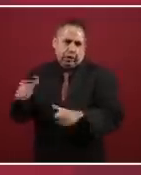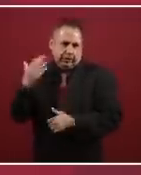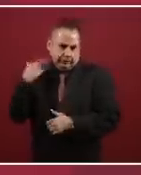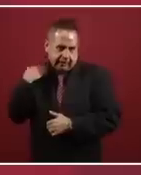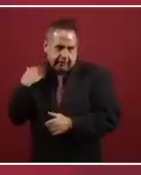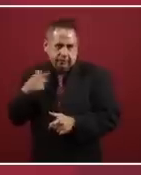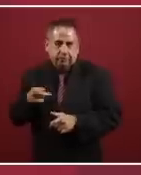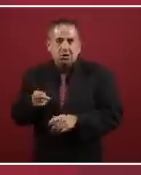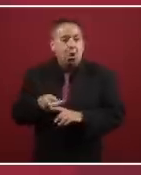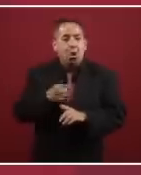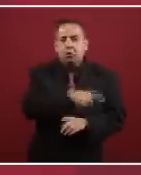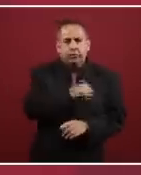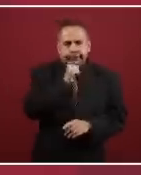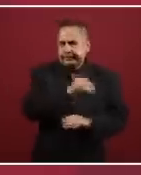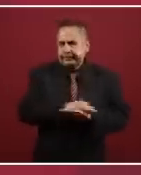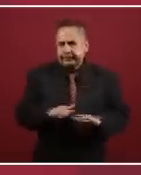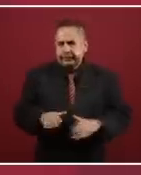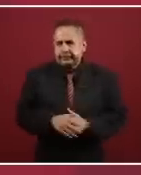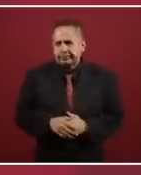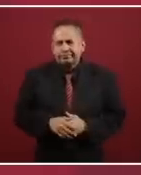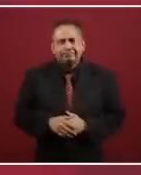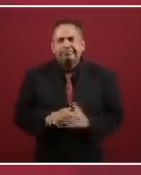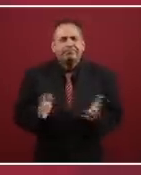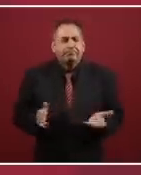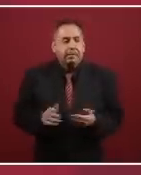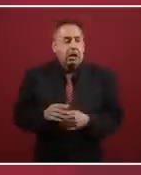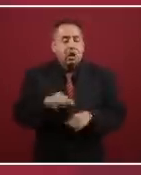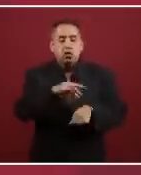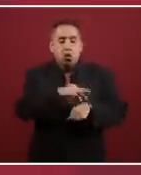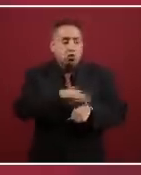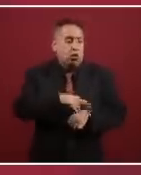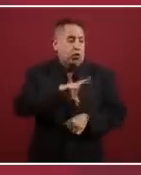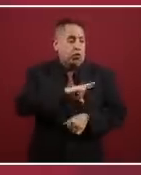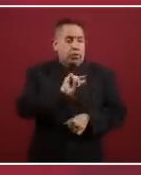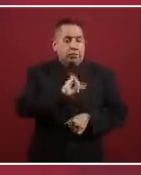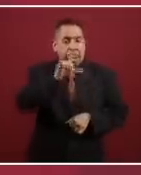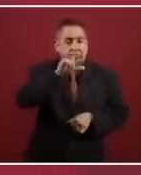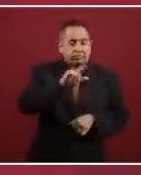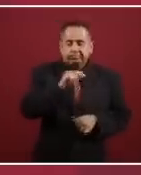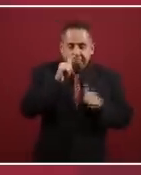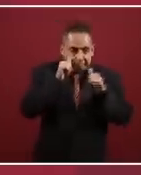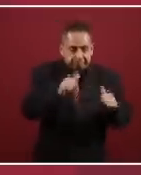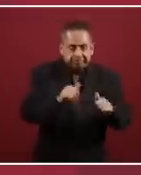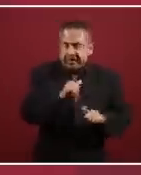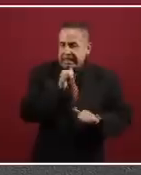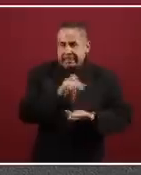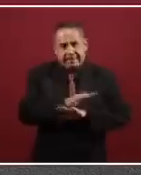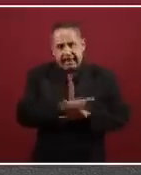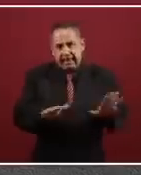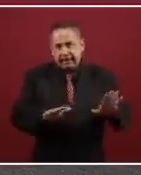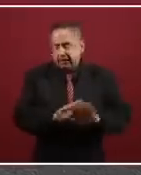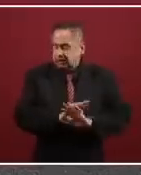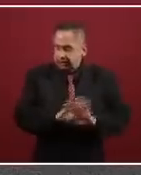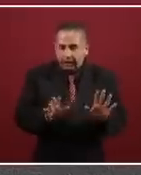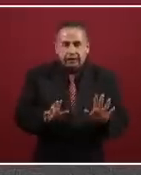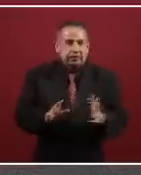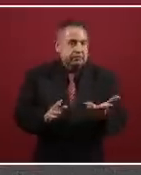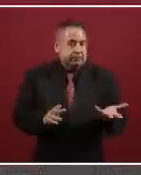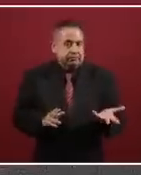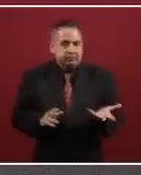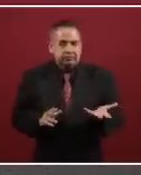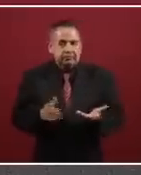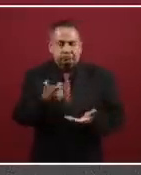En fin, no hay atención médica privada para altos funcionarios públicos, pues eso